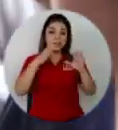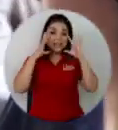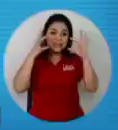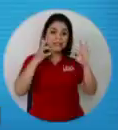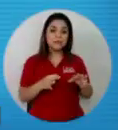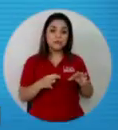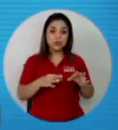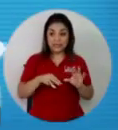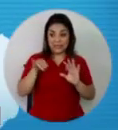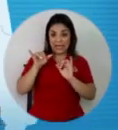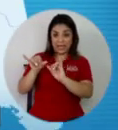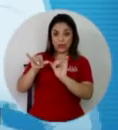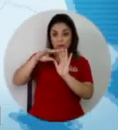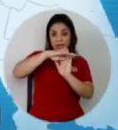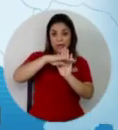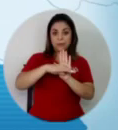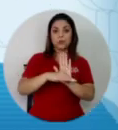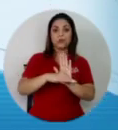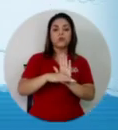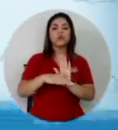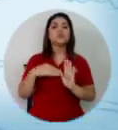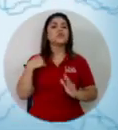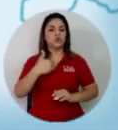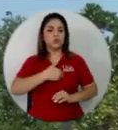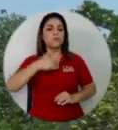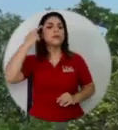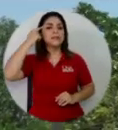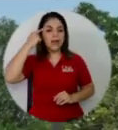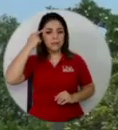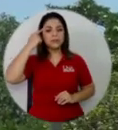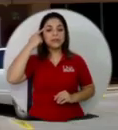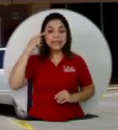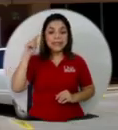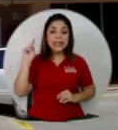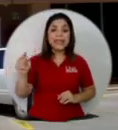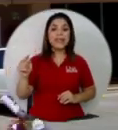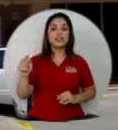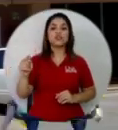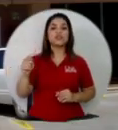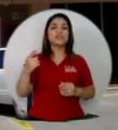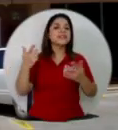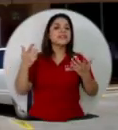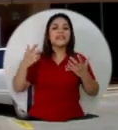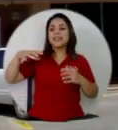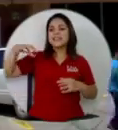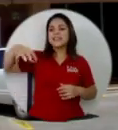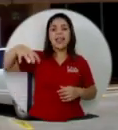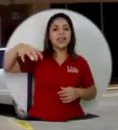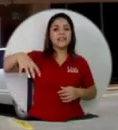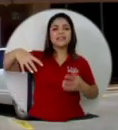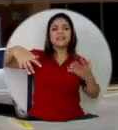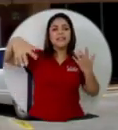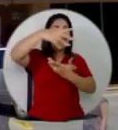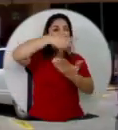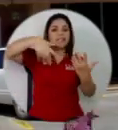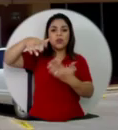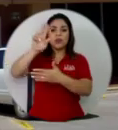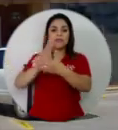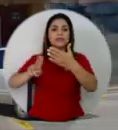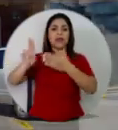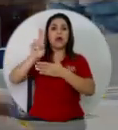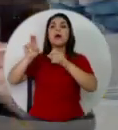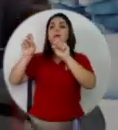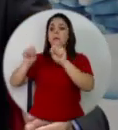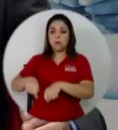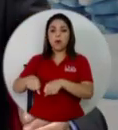sede interuniversitaria, lo hicimos en plural, porque decíamos que era para sedes interuniversitarias que pudieran llevar una oferta